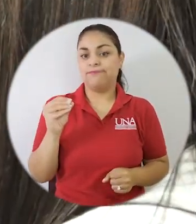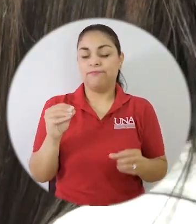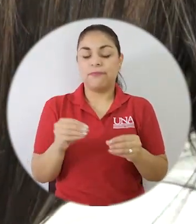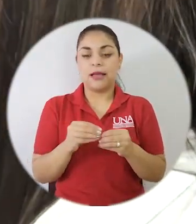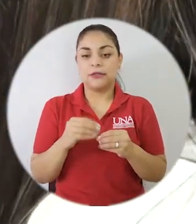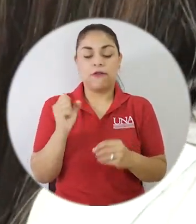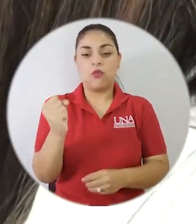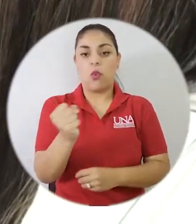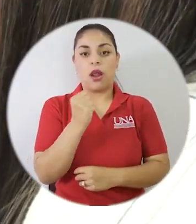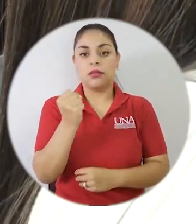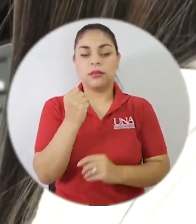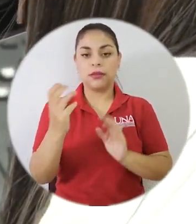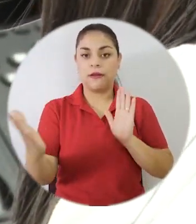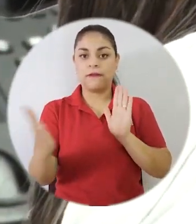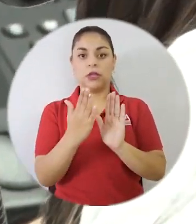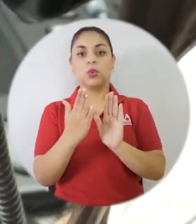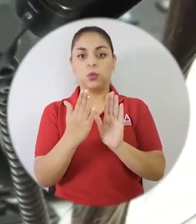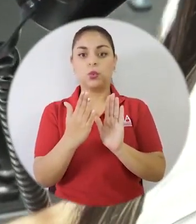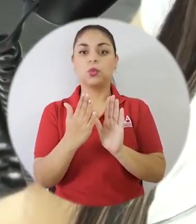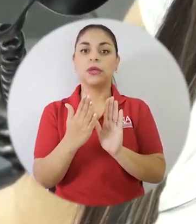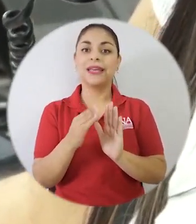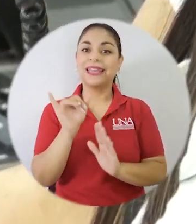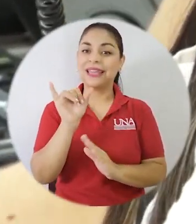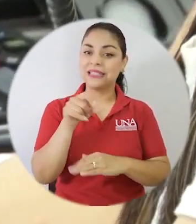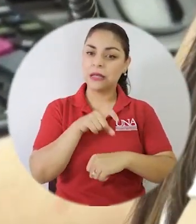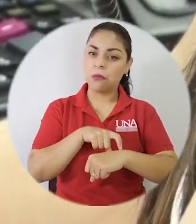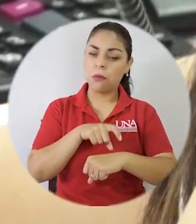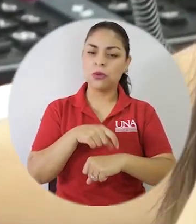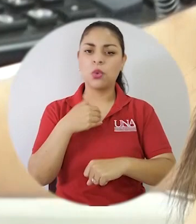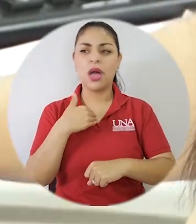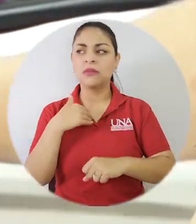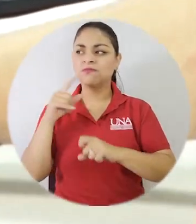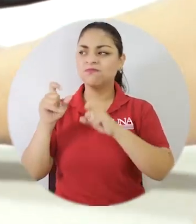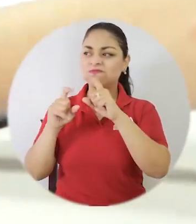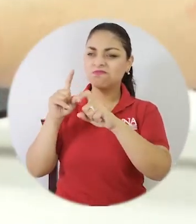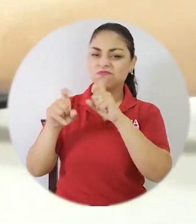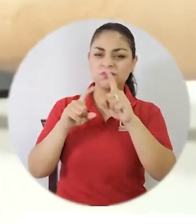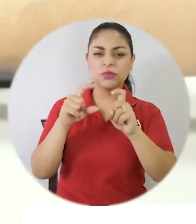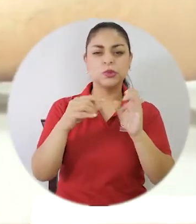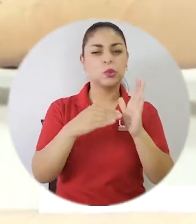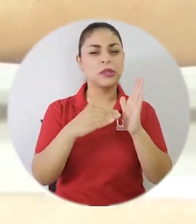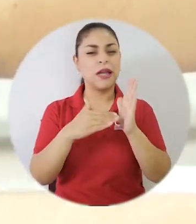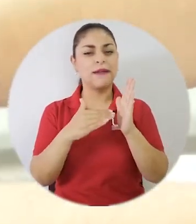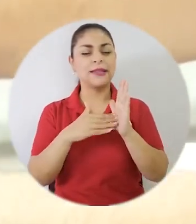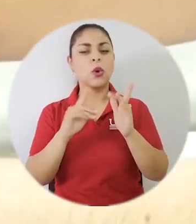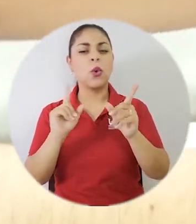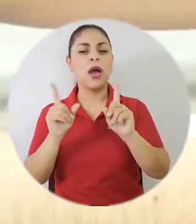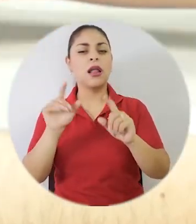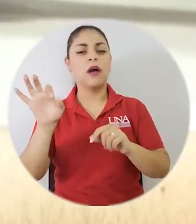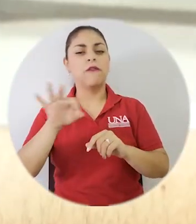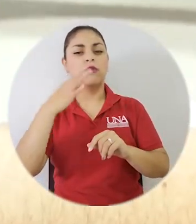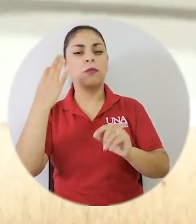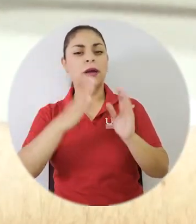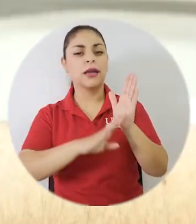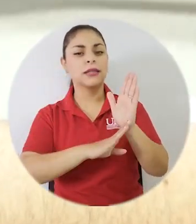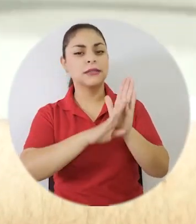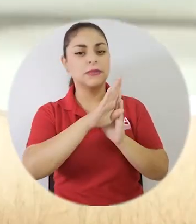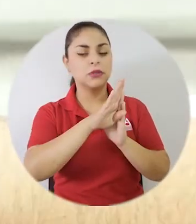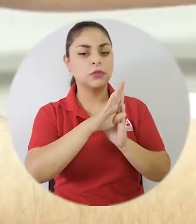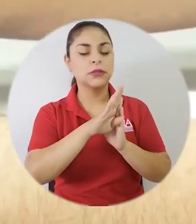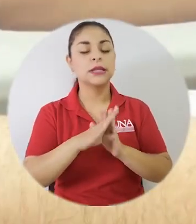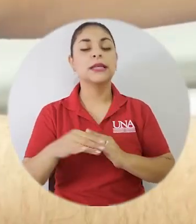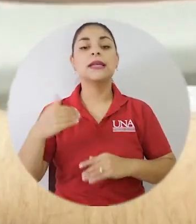que enfrentó. En ese momento hay un cuestionamiento de nuevo del patrón de crecimiento y hay una